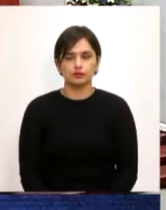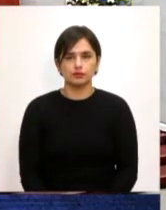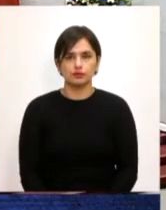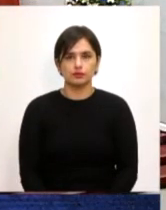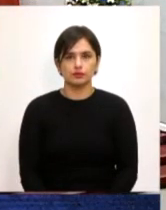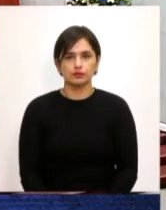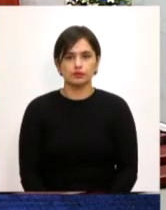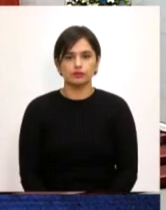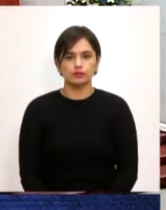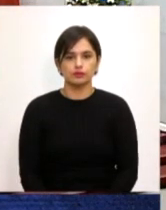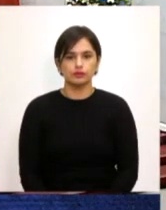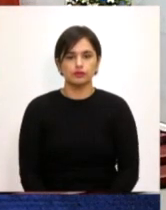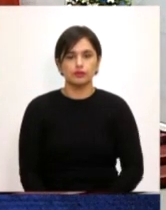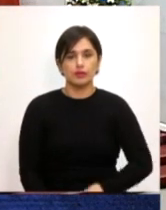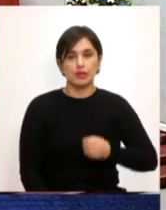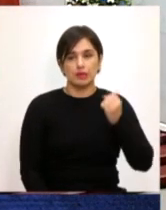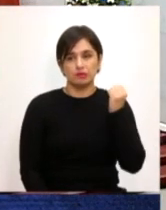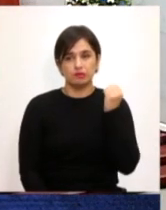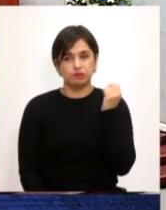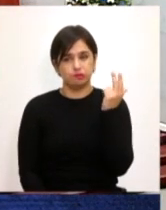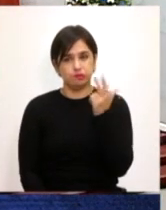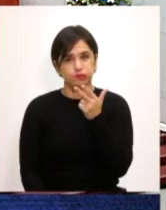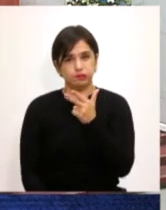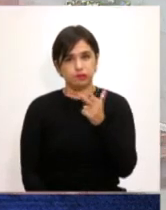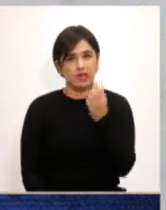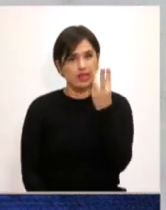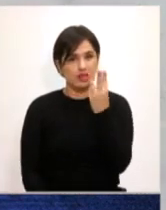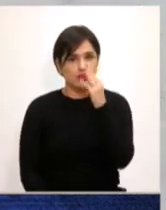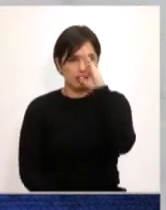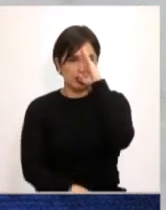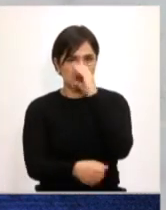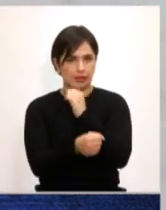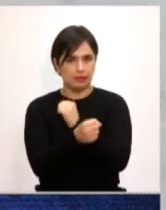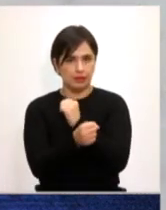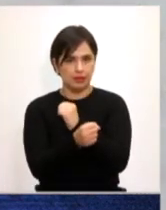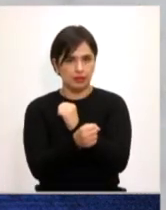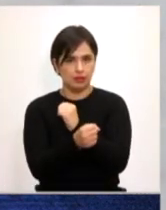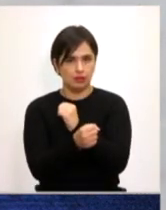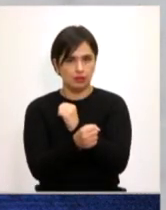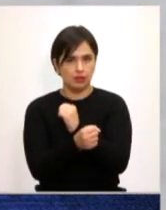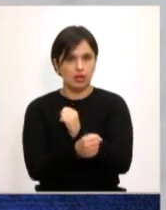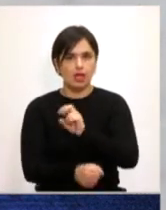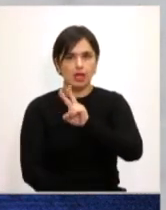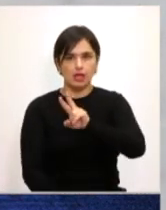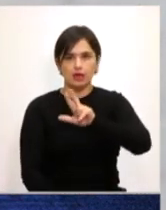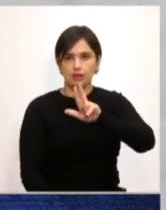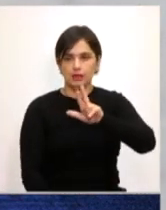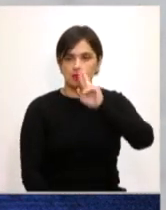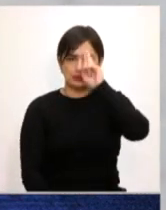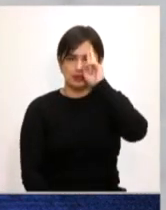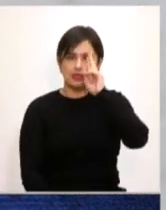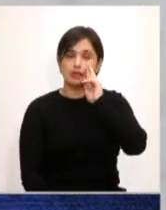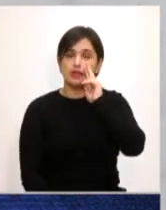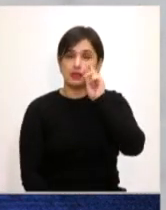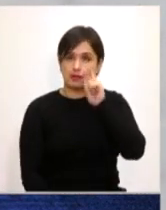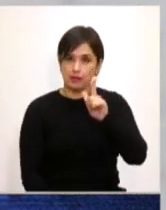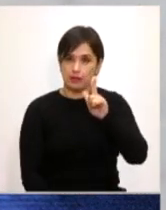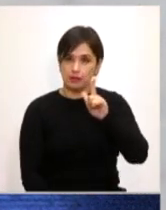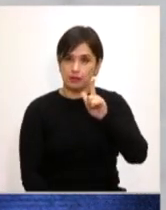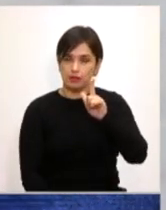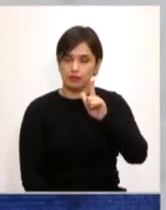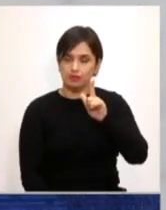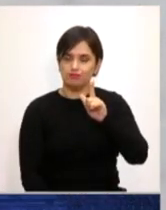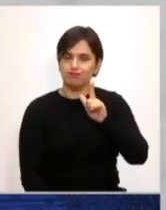El alevoso crimen de tres carabineros en la comuna de Cañete, el 27 de abril pasado, puso